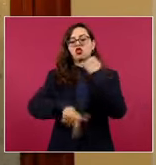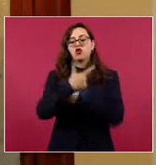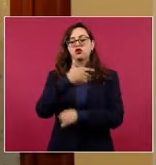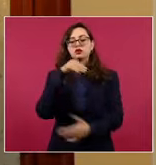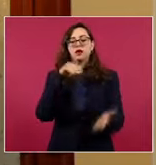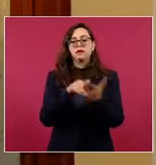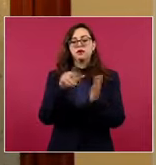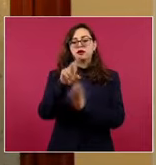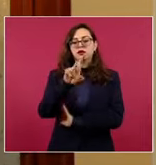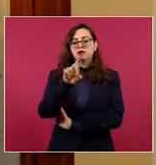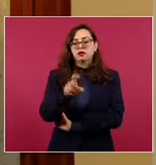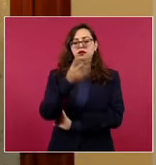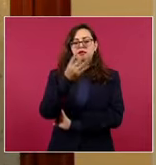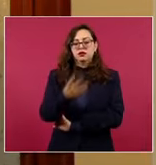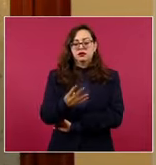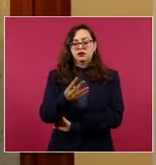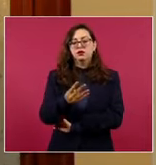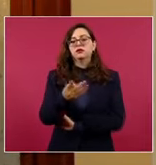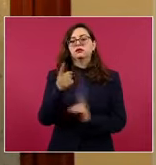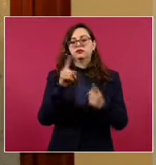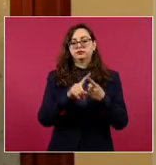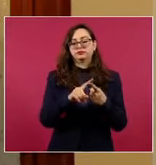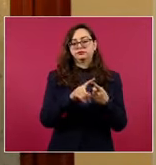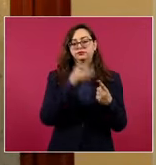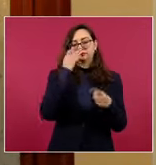12.034 hectáreas de amapola,